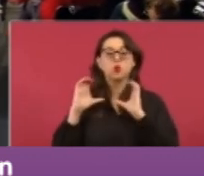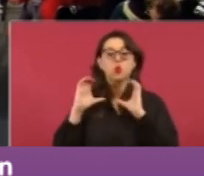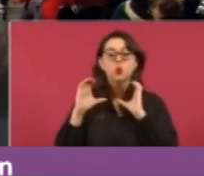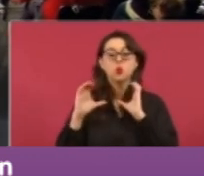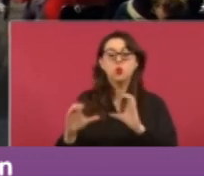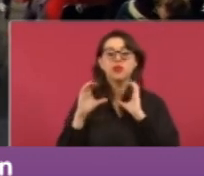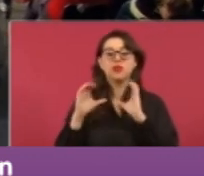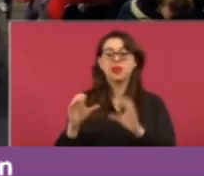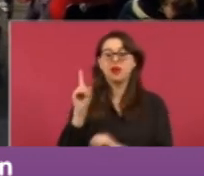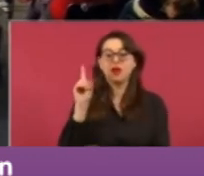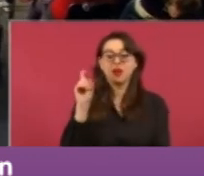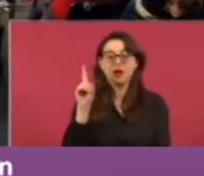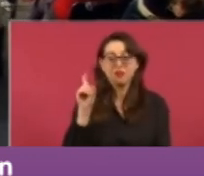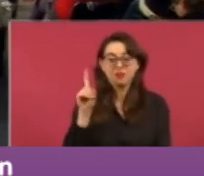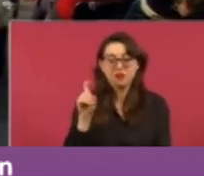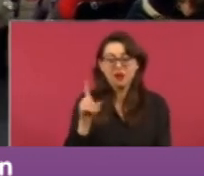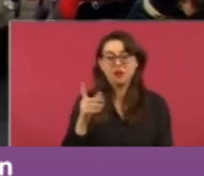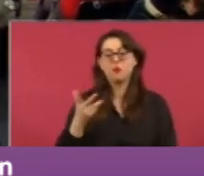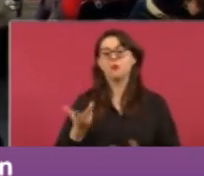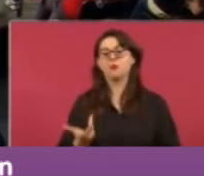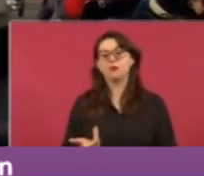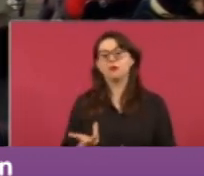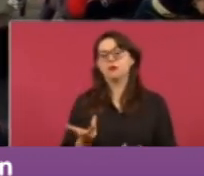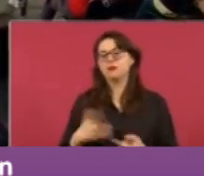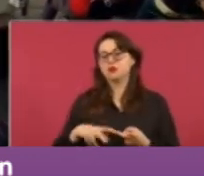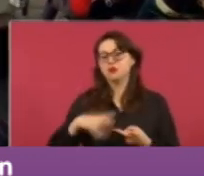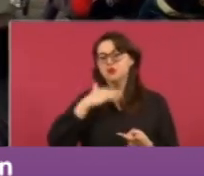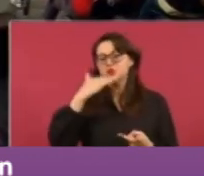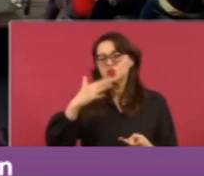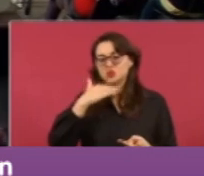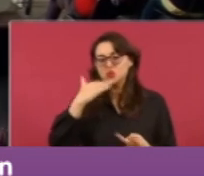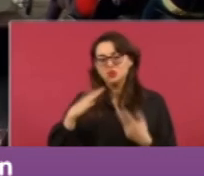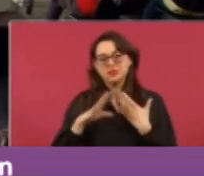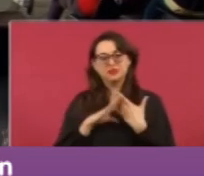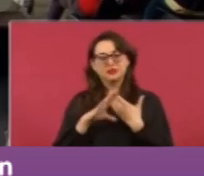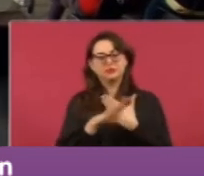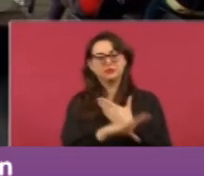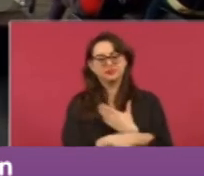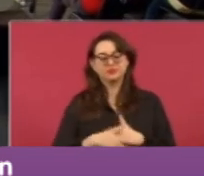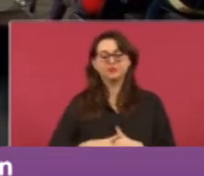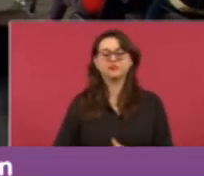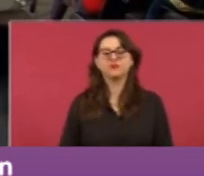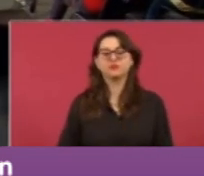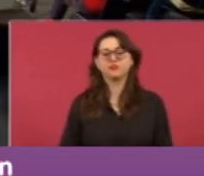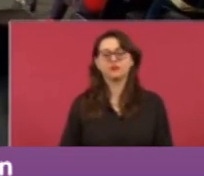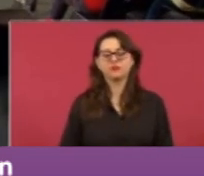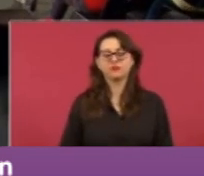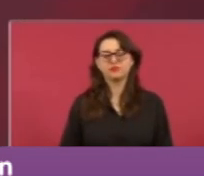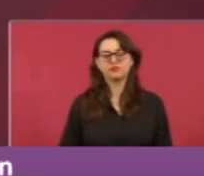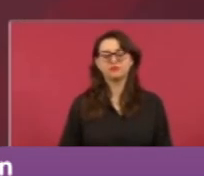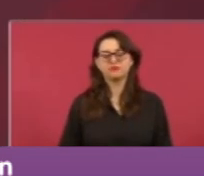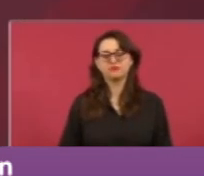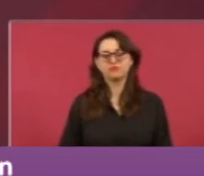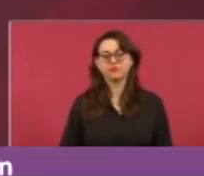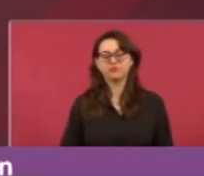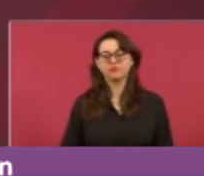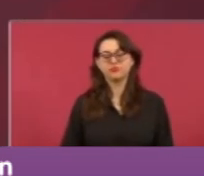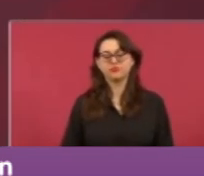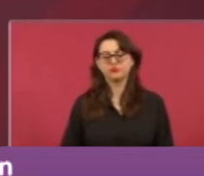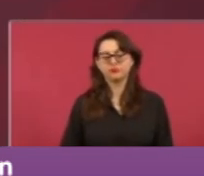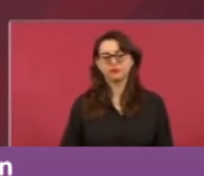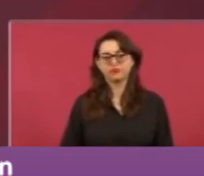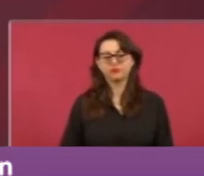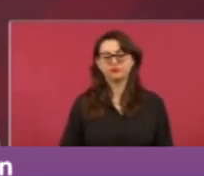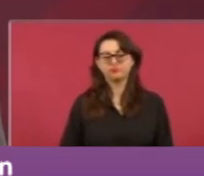marca la ley, y se trata de actividades de inteligencia y no de espionaje. Durante su conferencia mañanera, a preguntas sobre el supuesto uso ilegal del